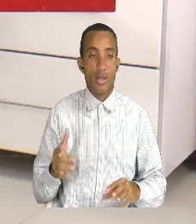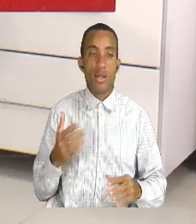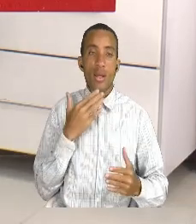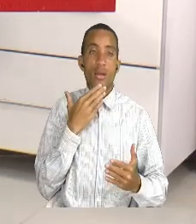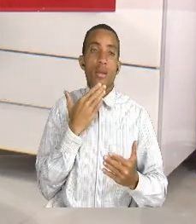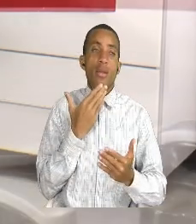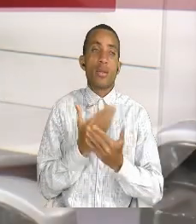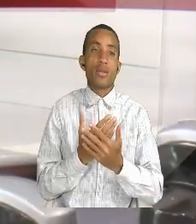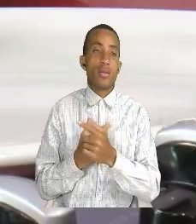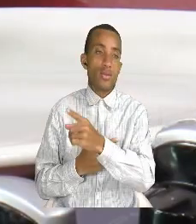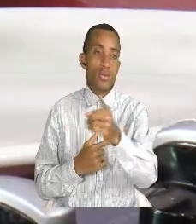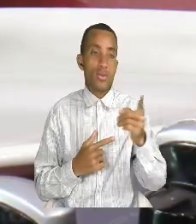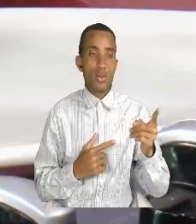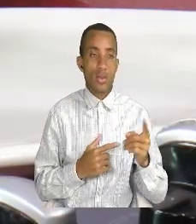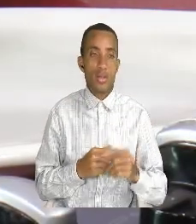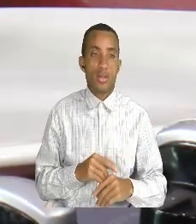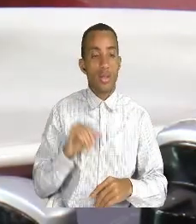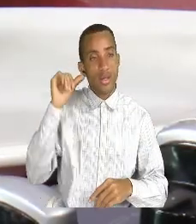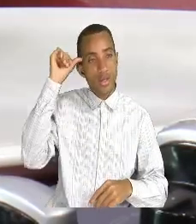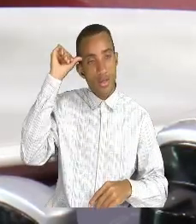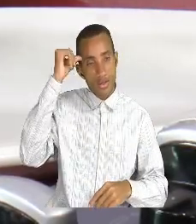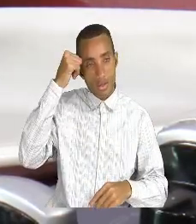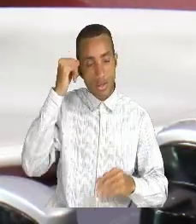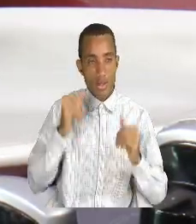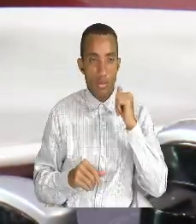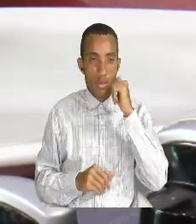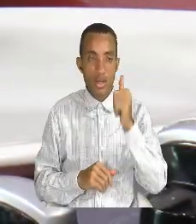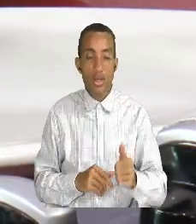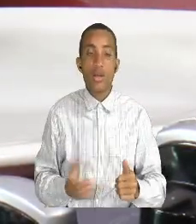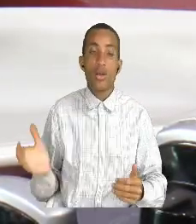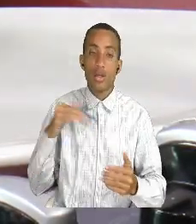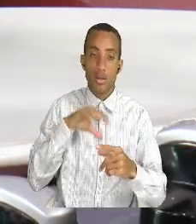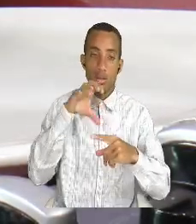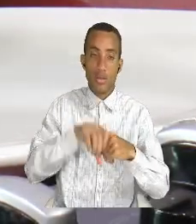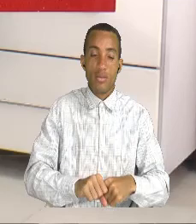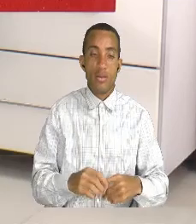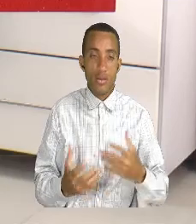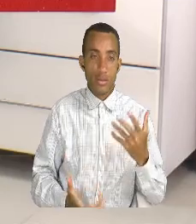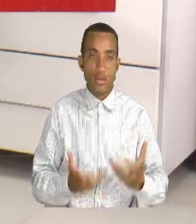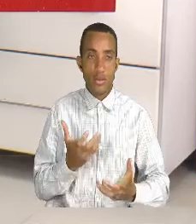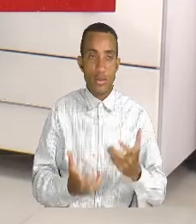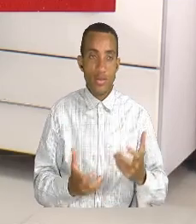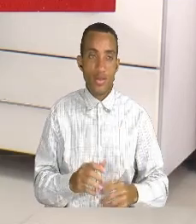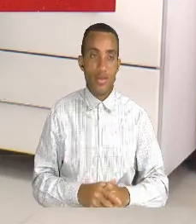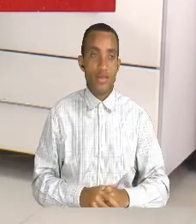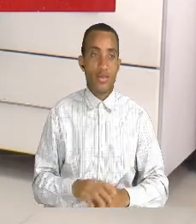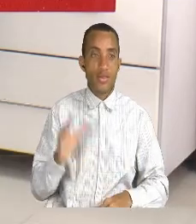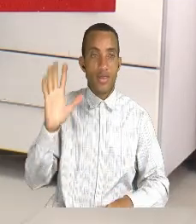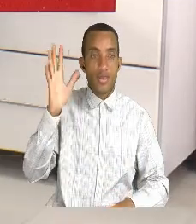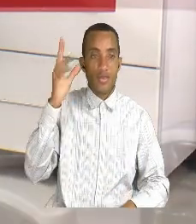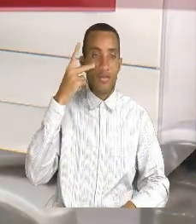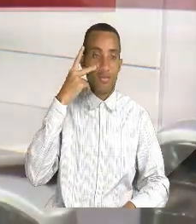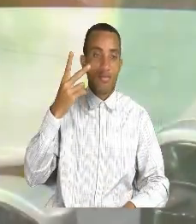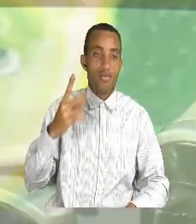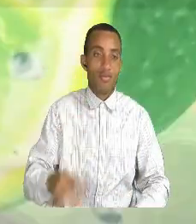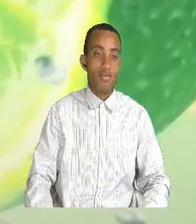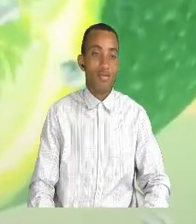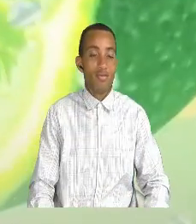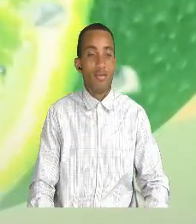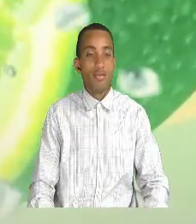estar conectaditos con nosotros. Y recuerden que mañana tenemos una cita nuevamente en esto que se llama A pedir de boca. Chao, chao. Chao, chao.